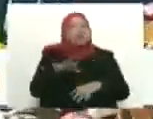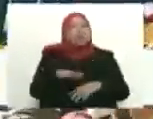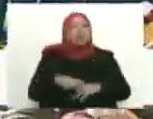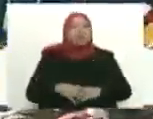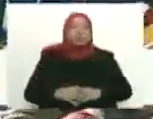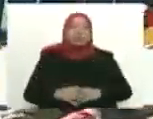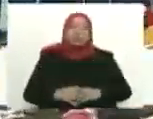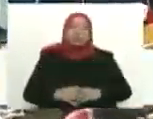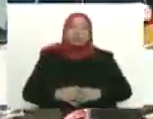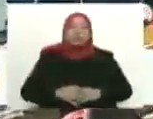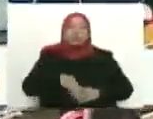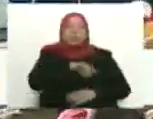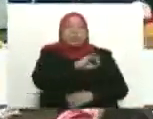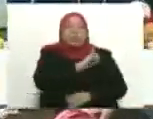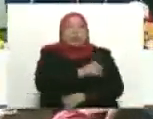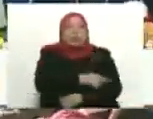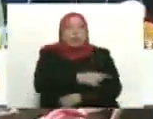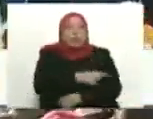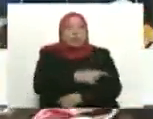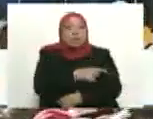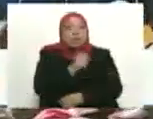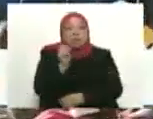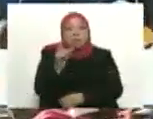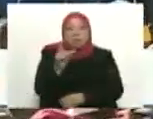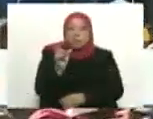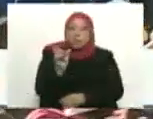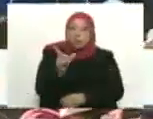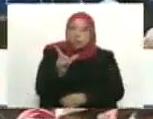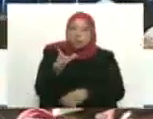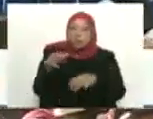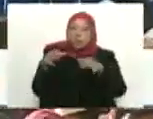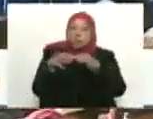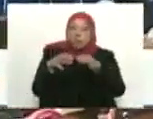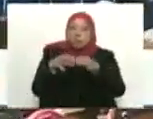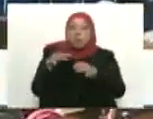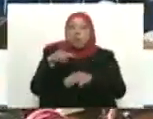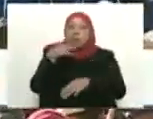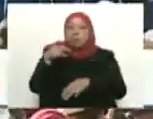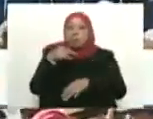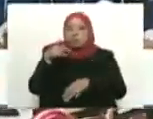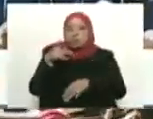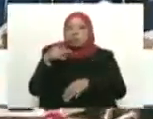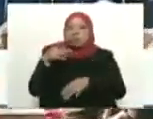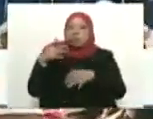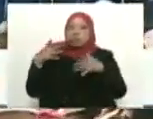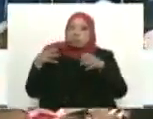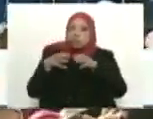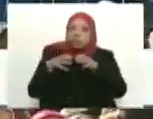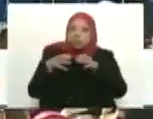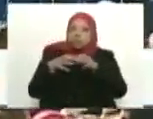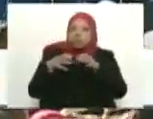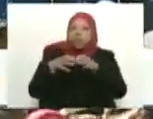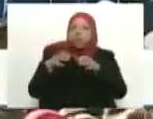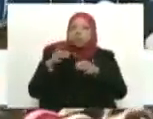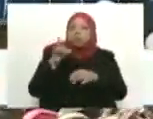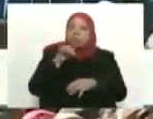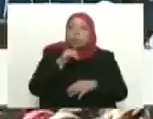Es la fuerza que mueve el partido junto al Gran Polo Patriótico, los compañeros, hermanos del Gran Polo